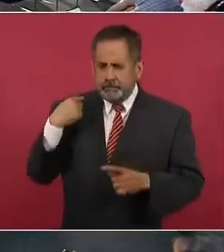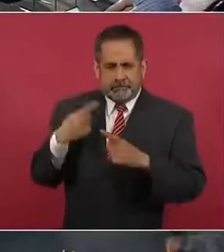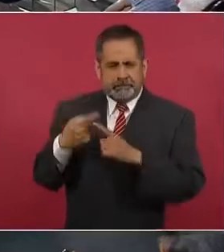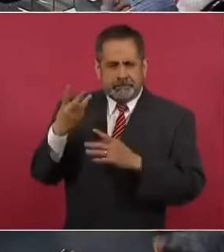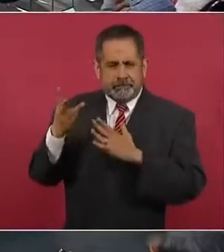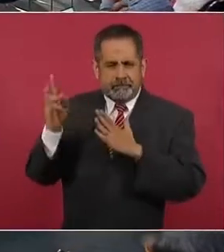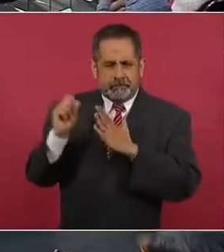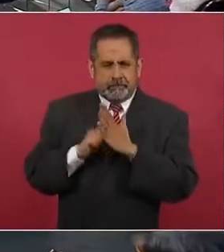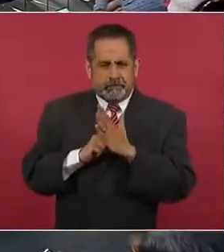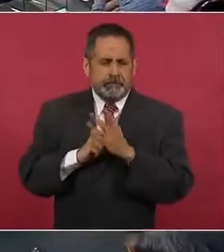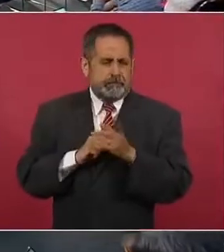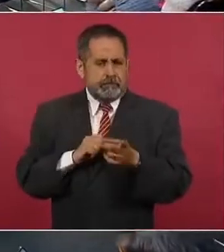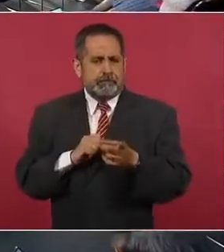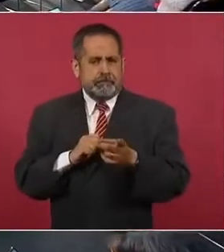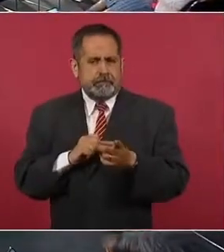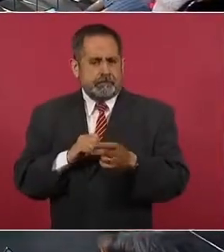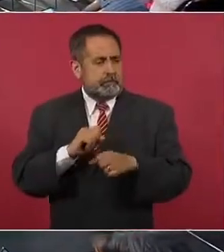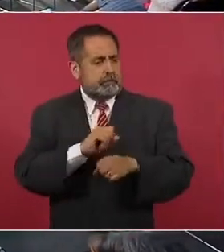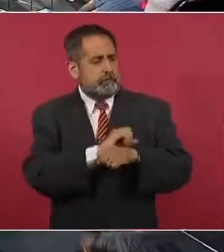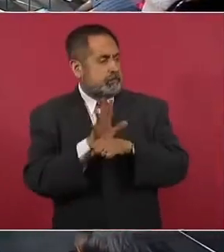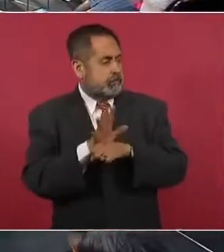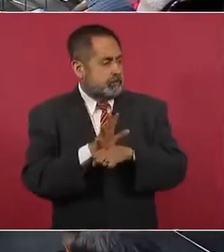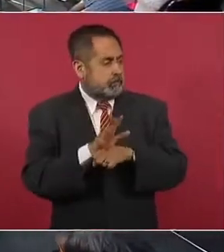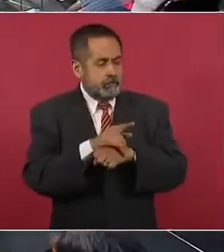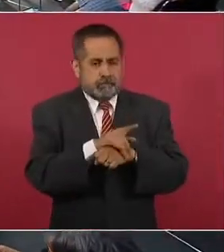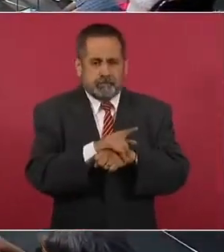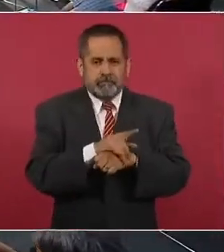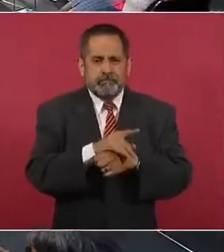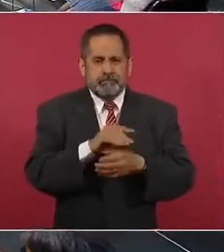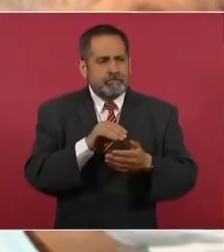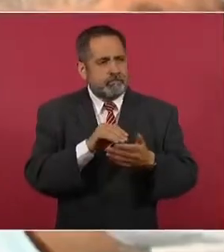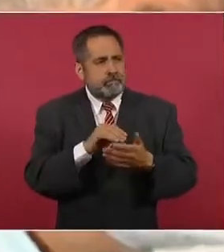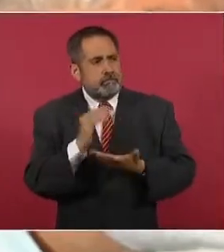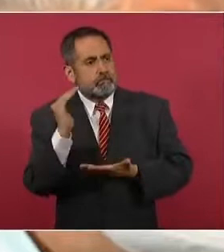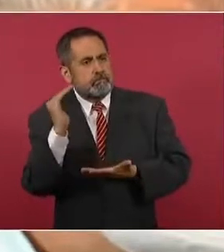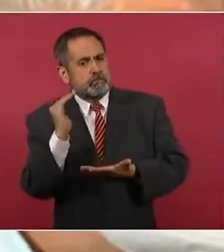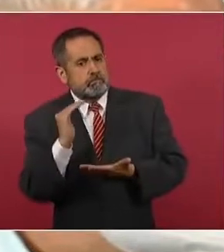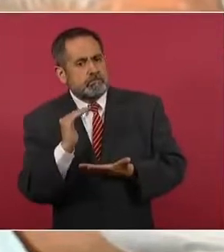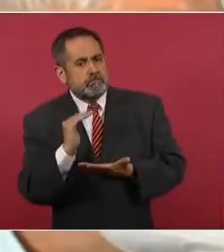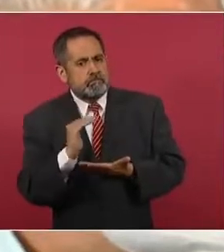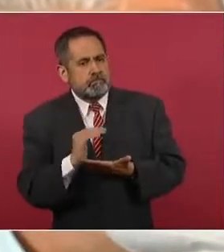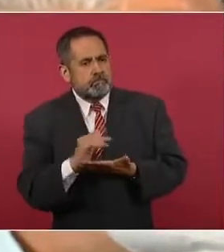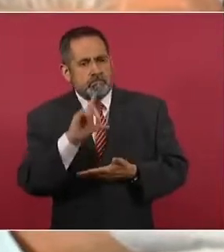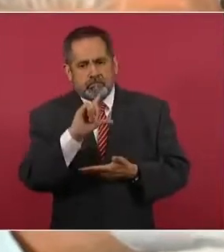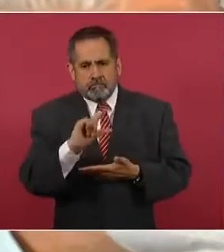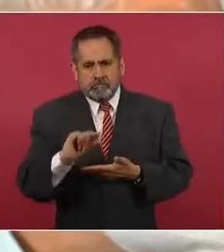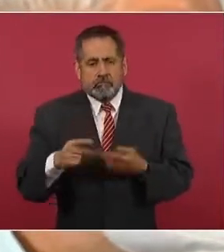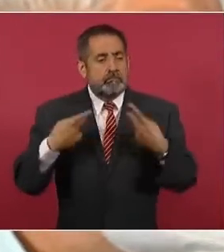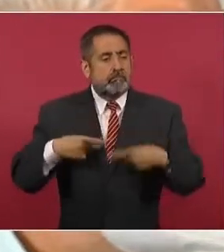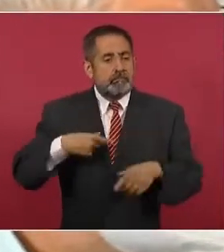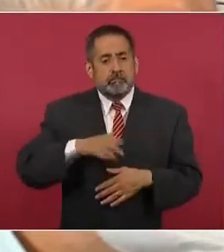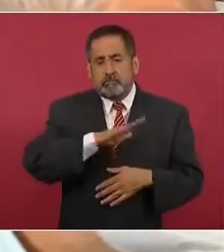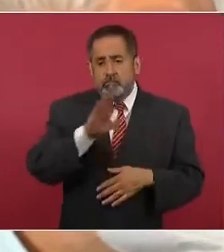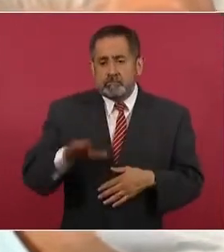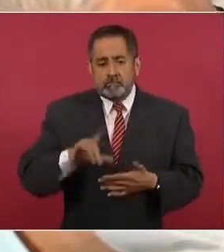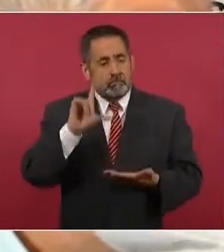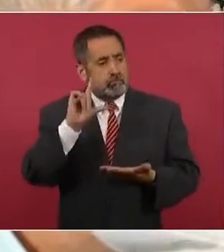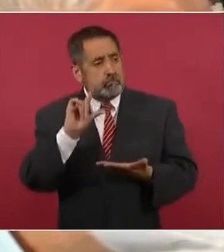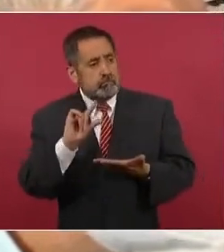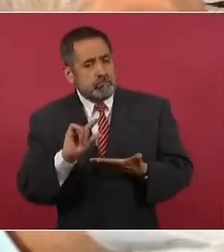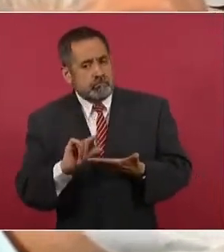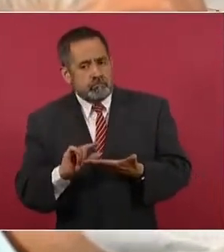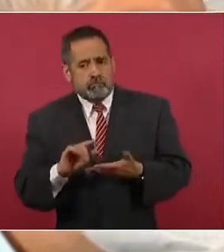en la que la COVID-19 se ha estabilizado y han bajado los casos y las defunciones, ¿se podría pensar ya